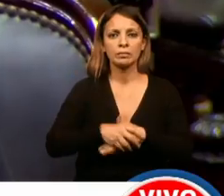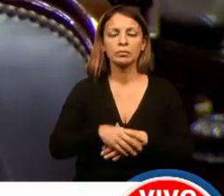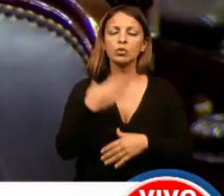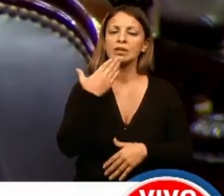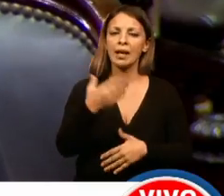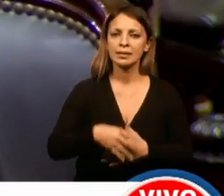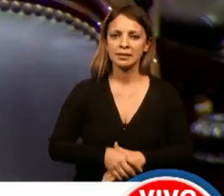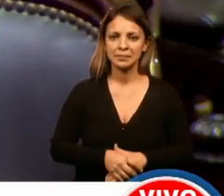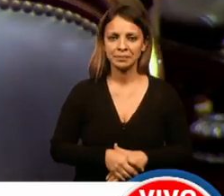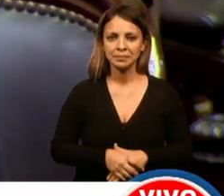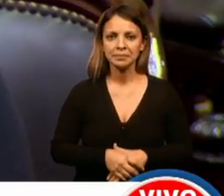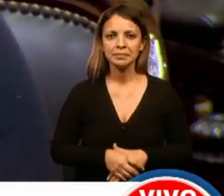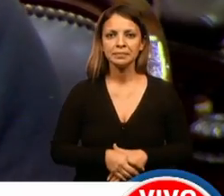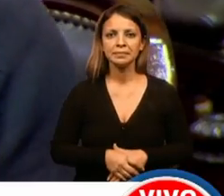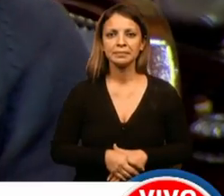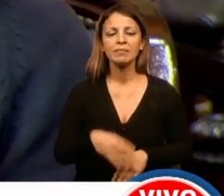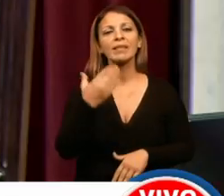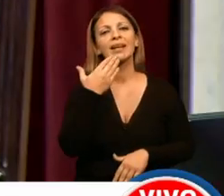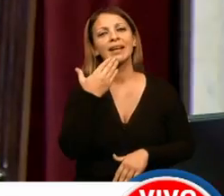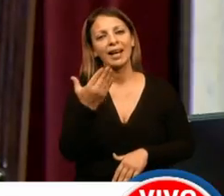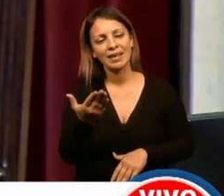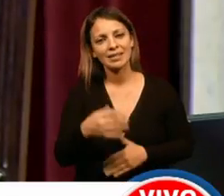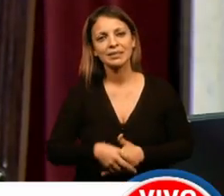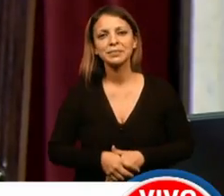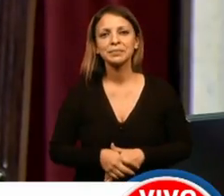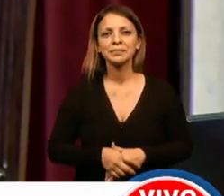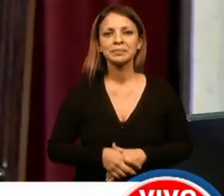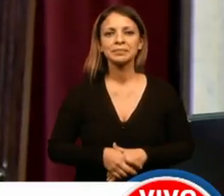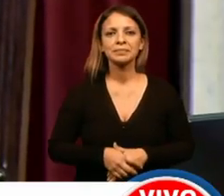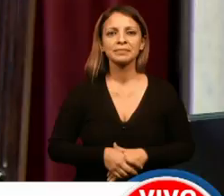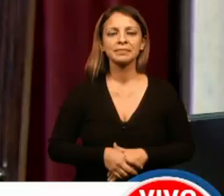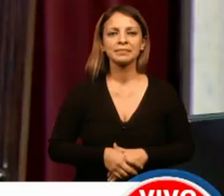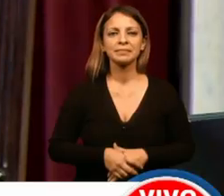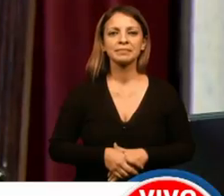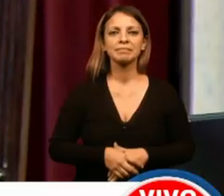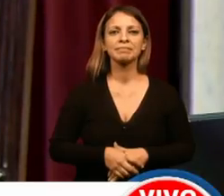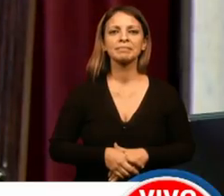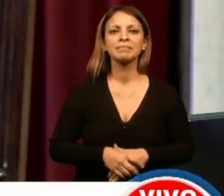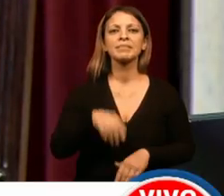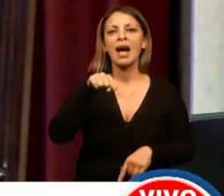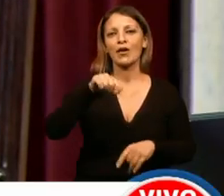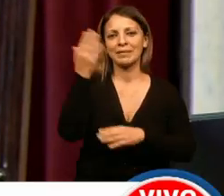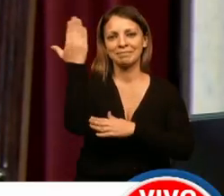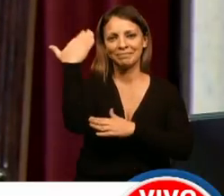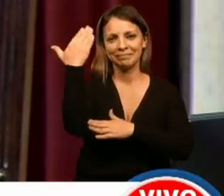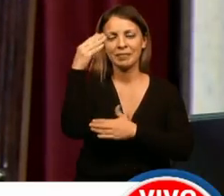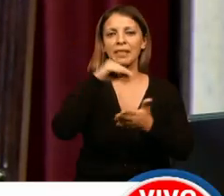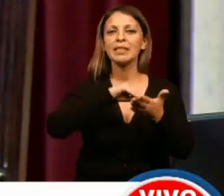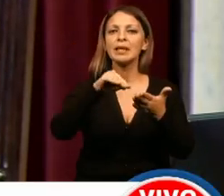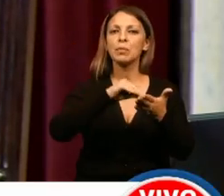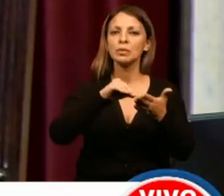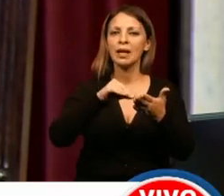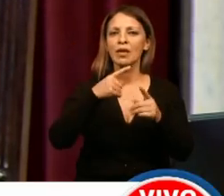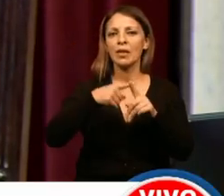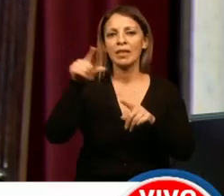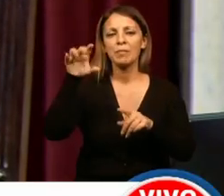muchas gracias señor presidente gracias a diputado correa continúa en el uso de la palabra el diputado por la